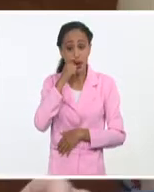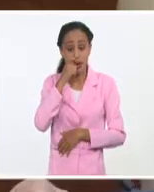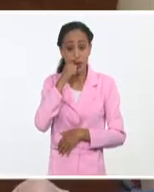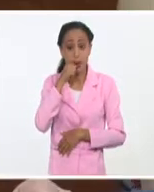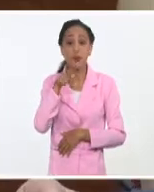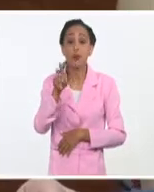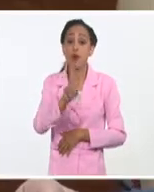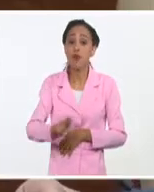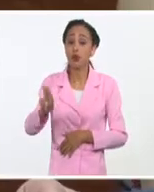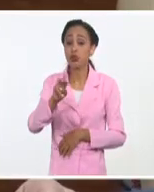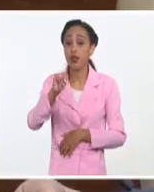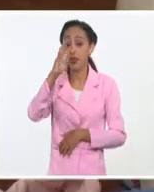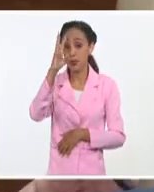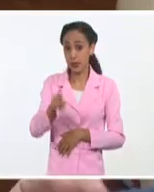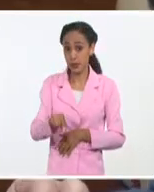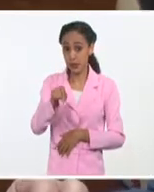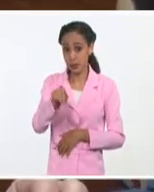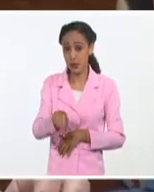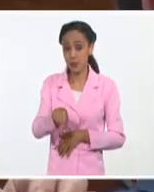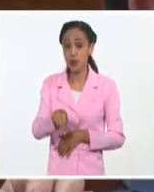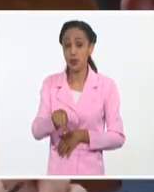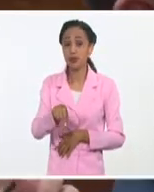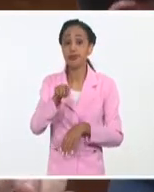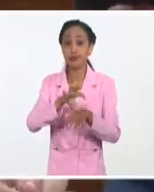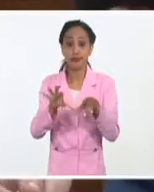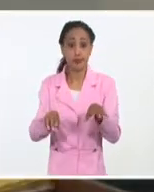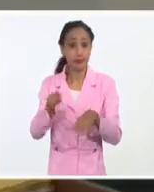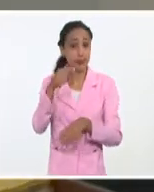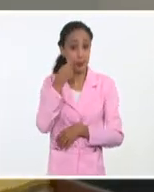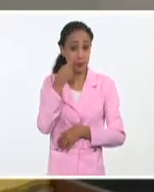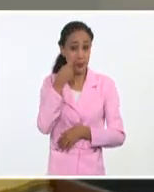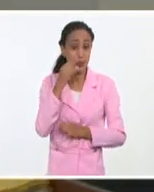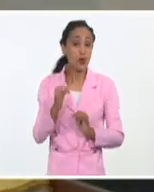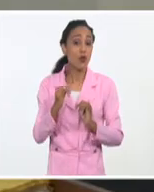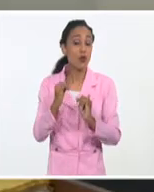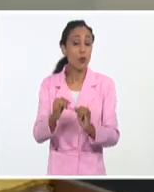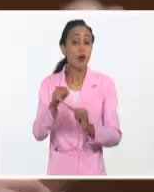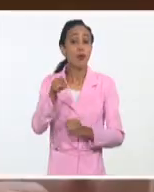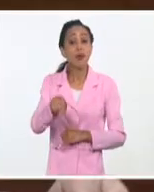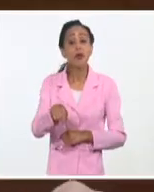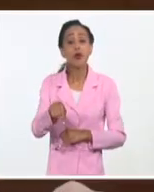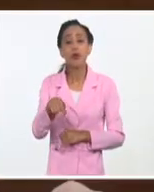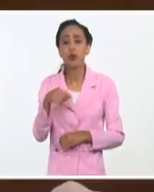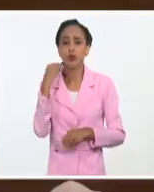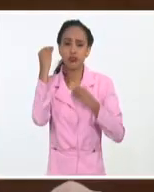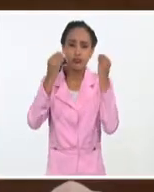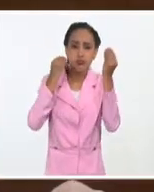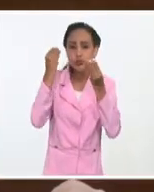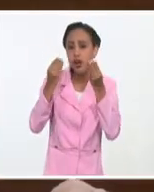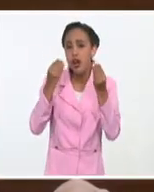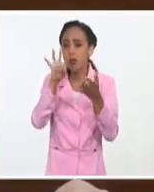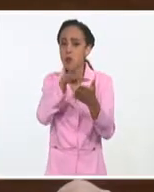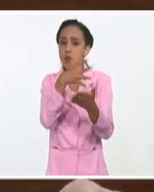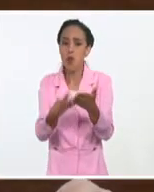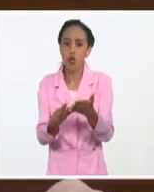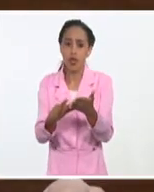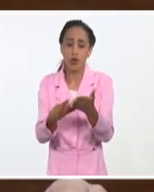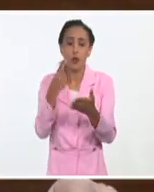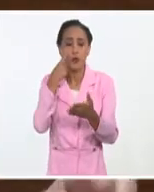la Universidad de La Habana, doctor en ciencias Raúl Guinovart, durante su actualización de los modelos de pronóstico sobre la evolución de la